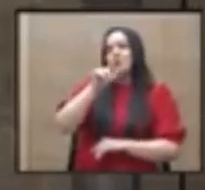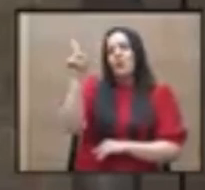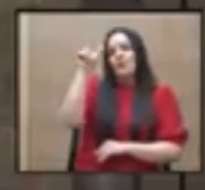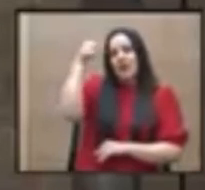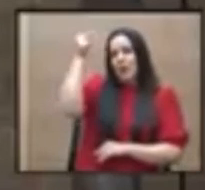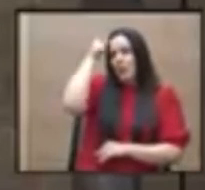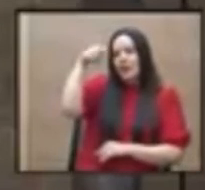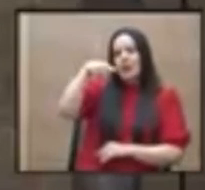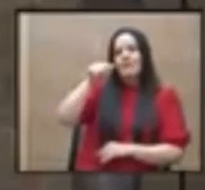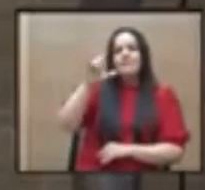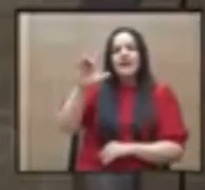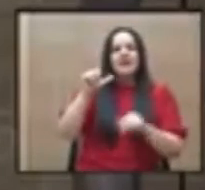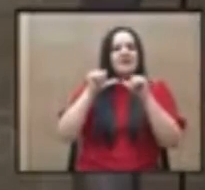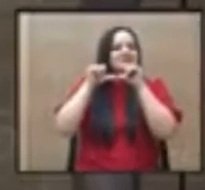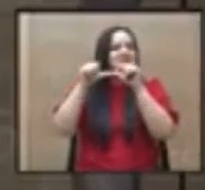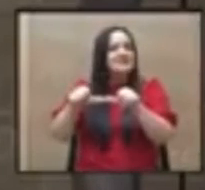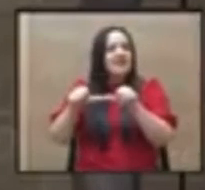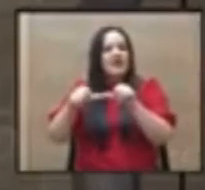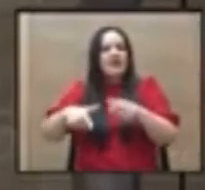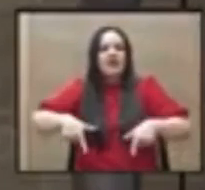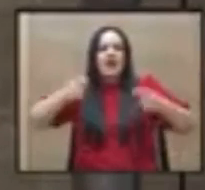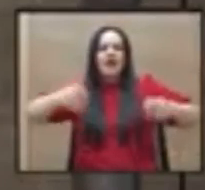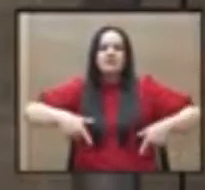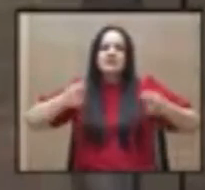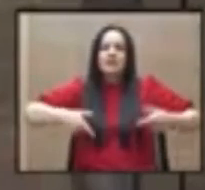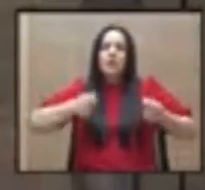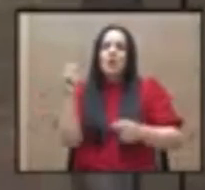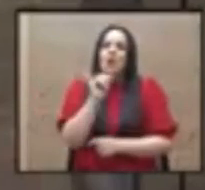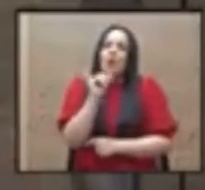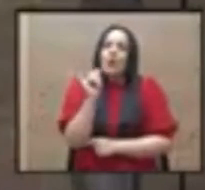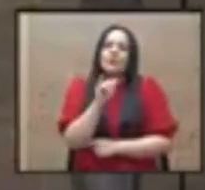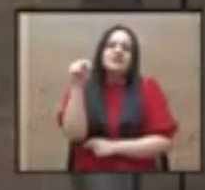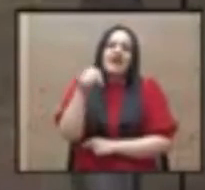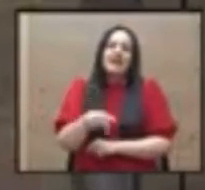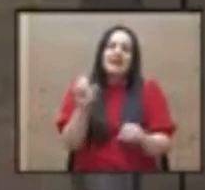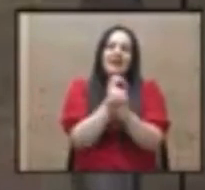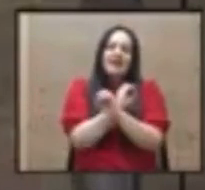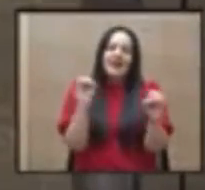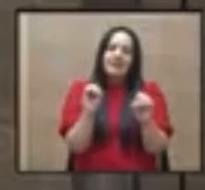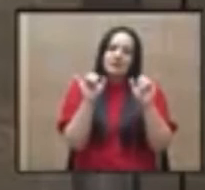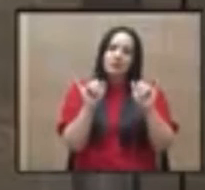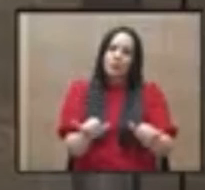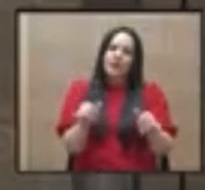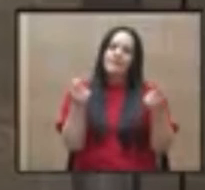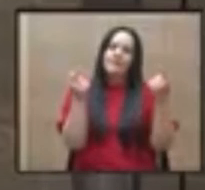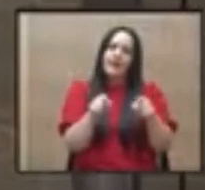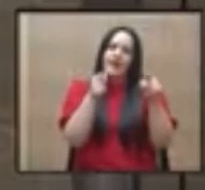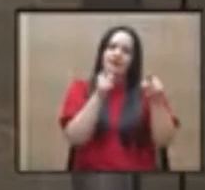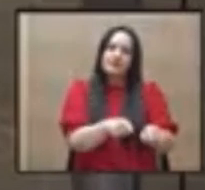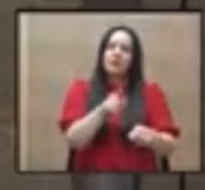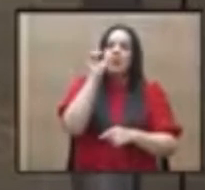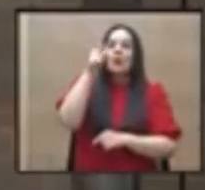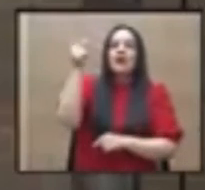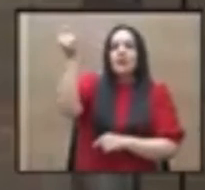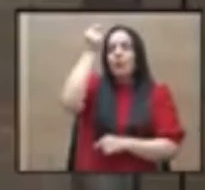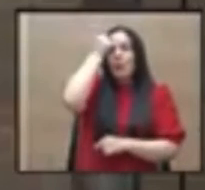que sigue gastando como si aquí nada estuviera pasando. El